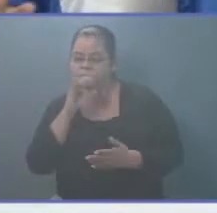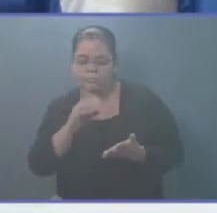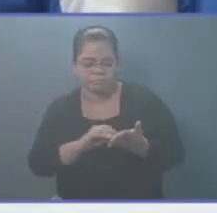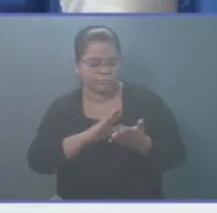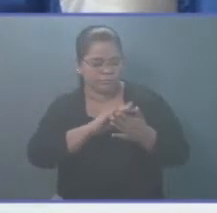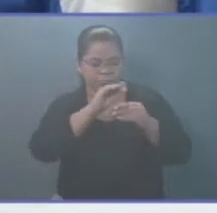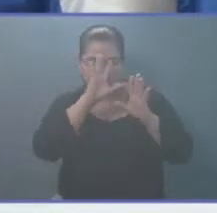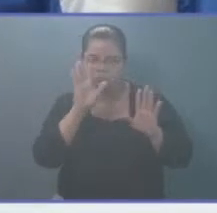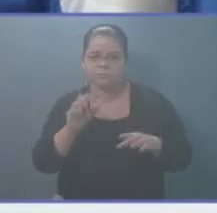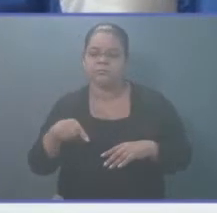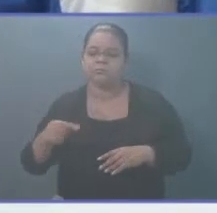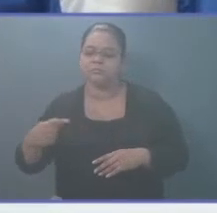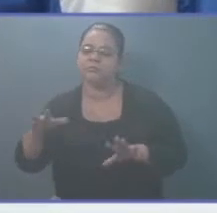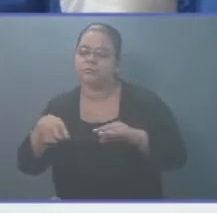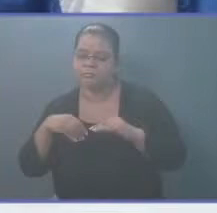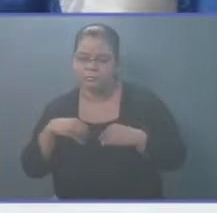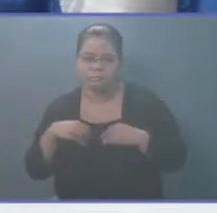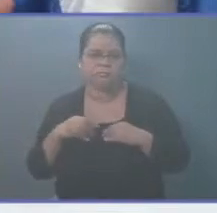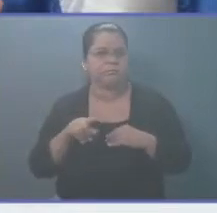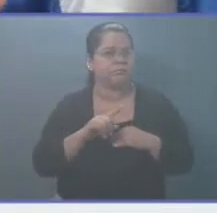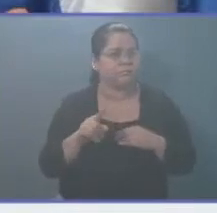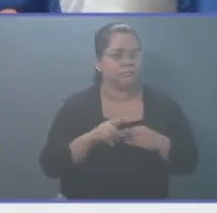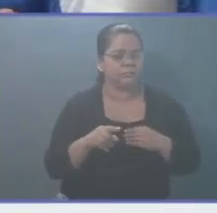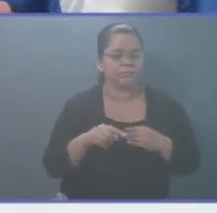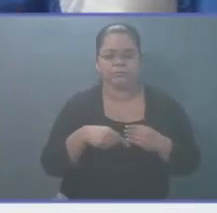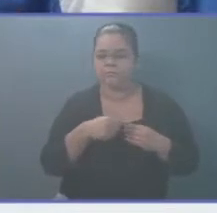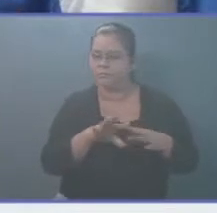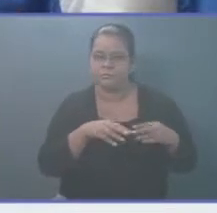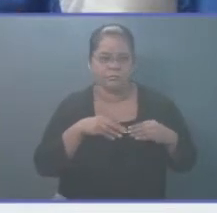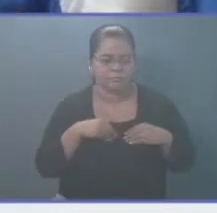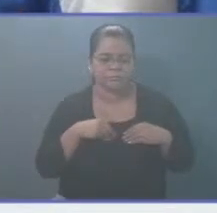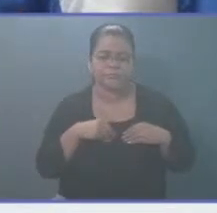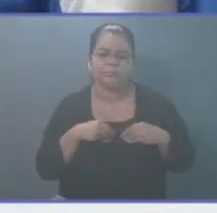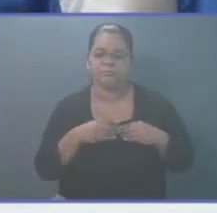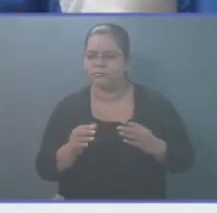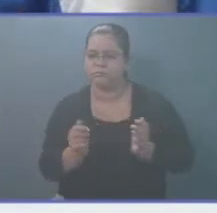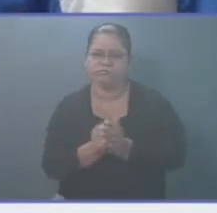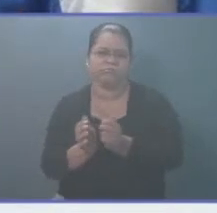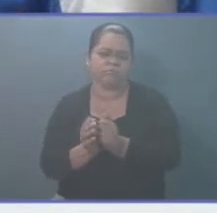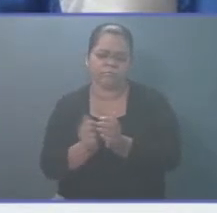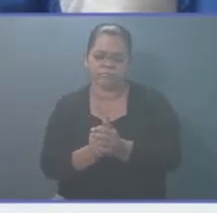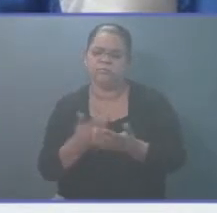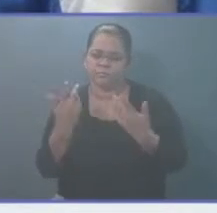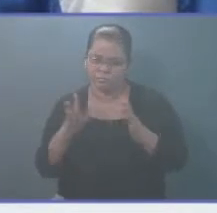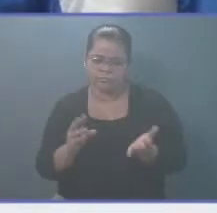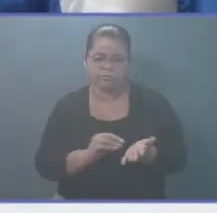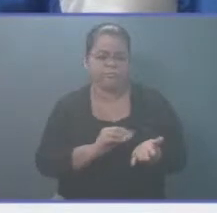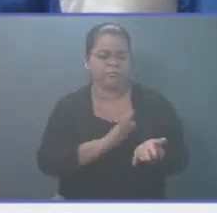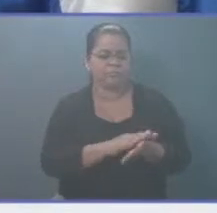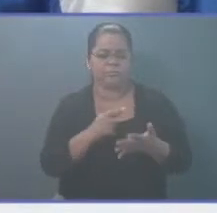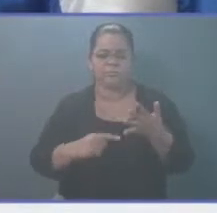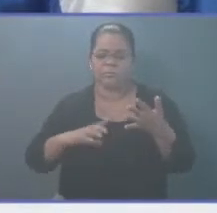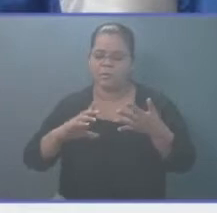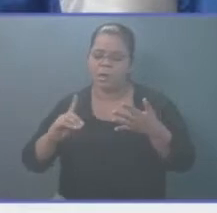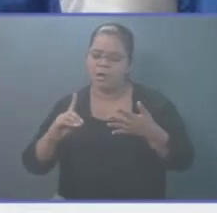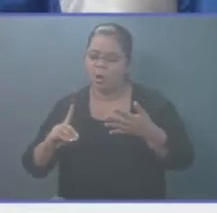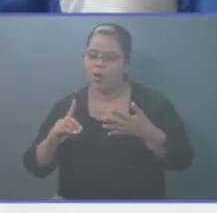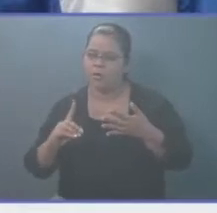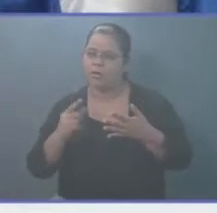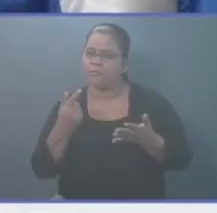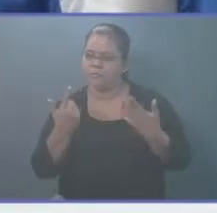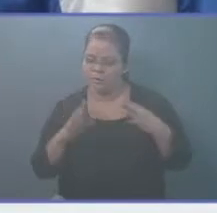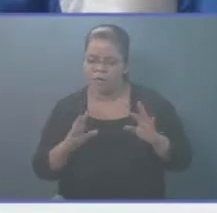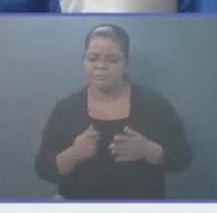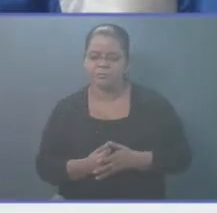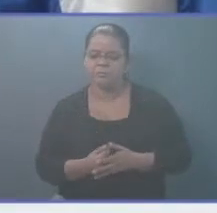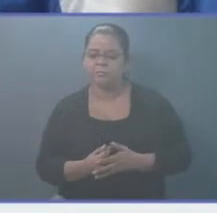se acepta el testimonio de referencia. No nos estemos complicando, porque si ya está, y ya está definido y limitado, pues